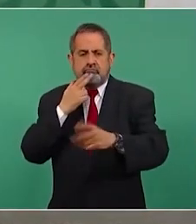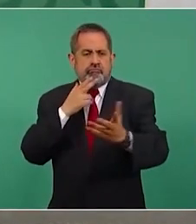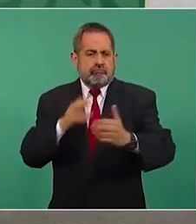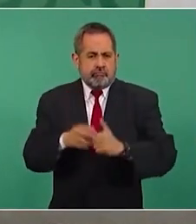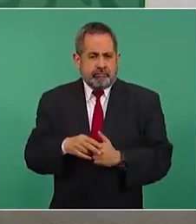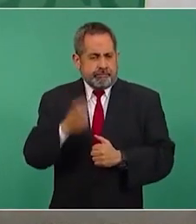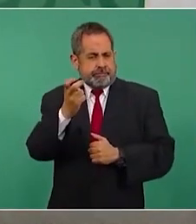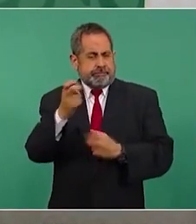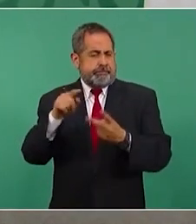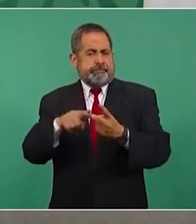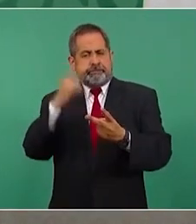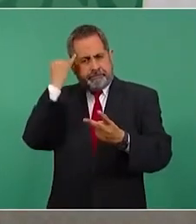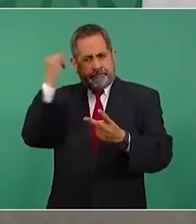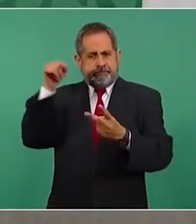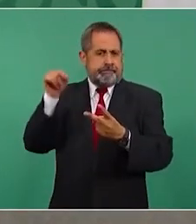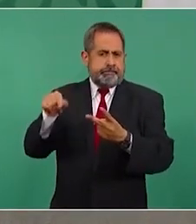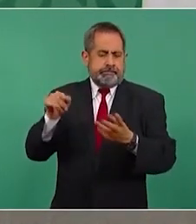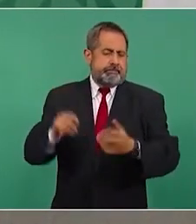Bueno,